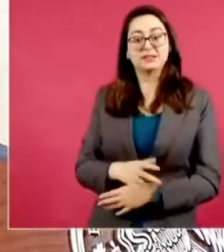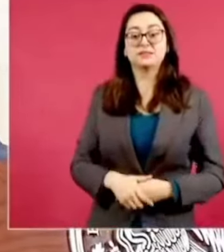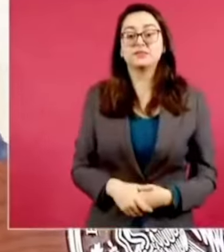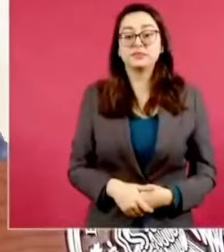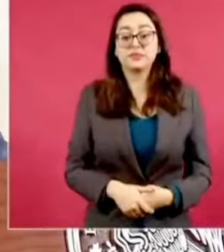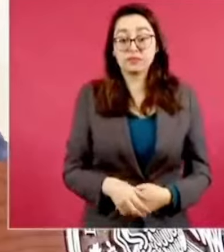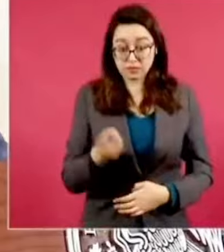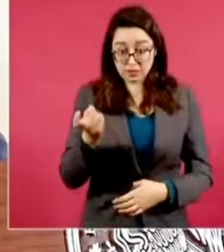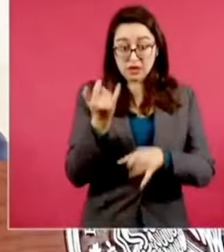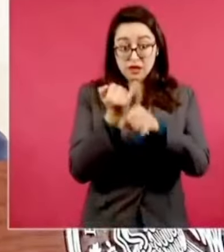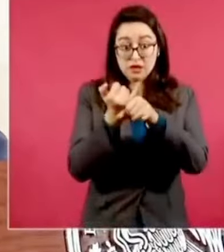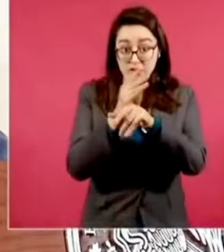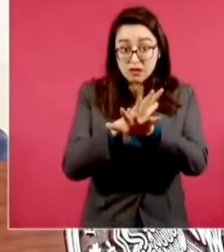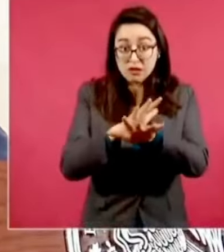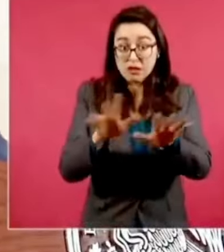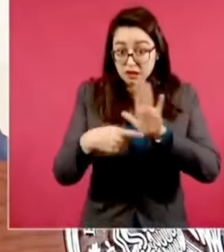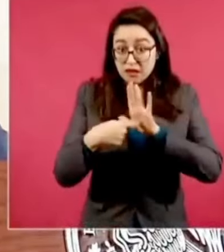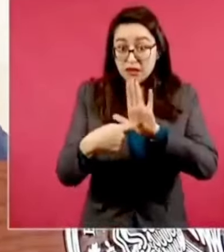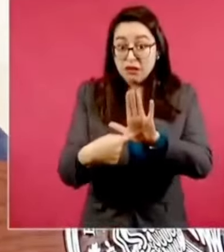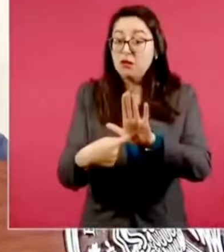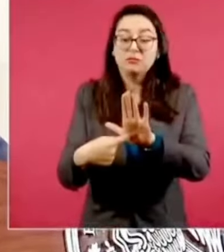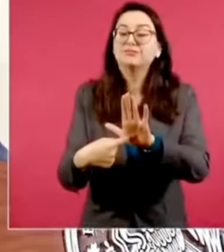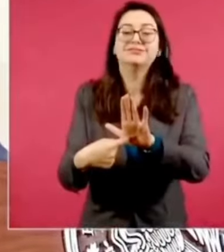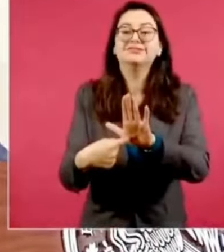reserva? El INAI,